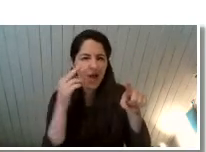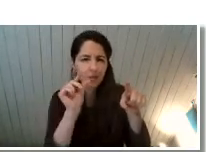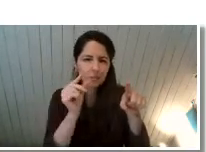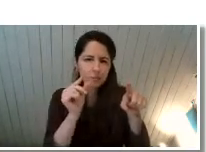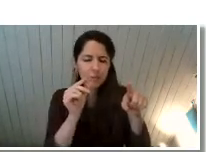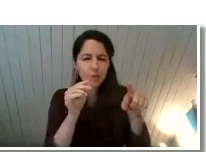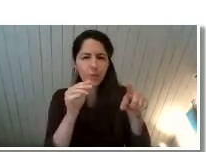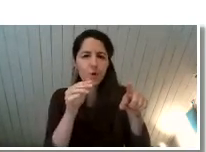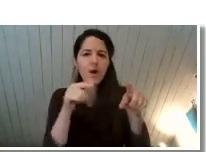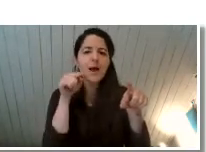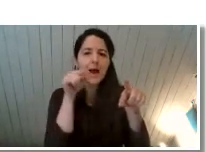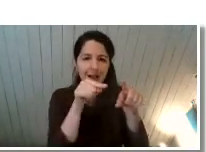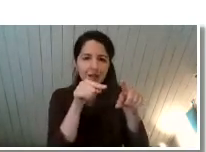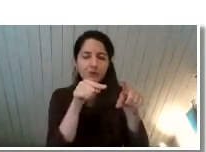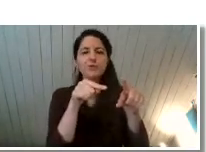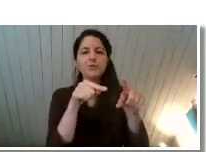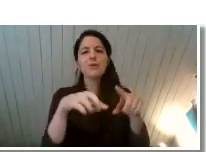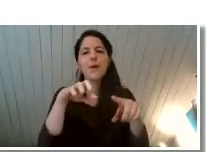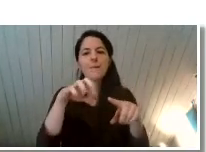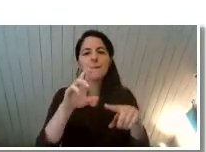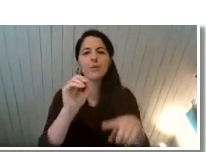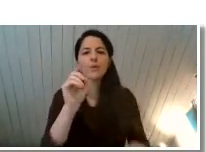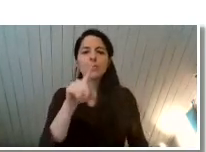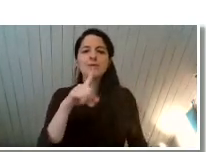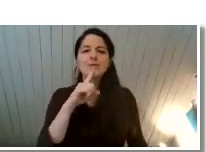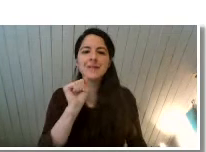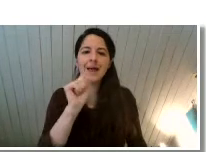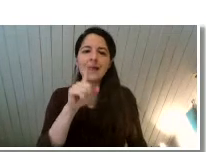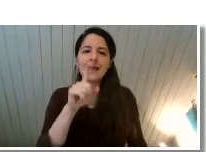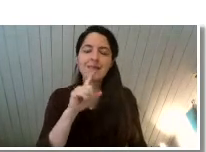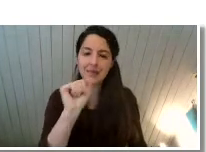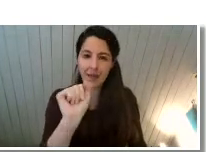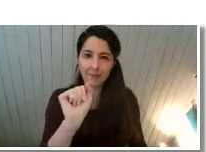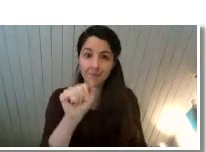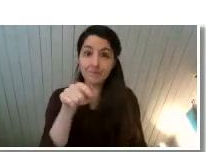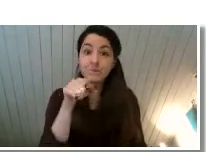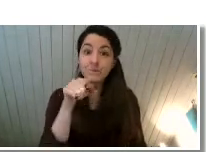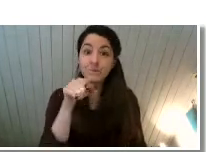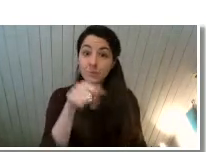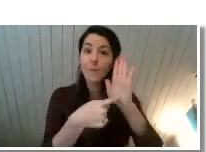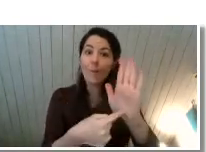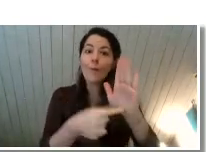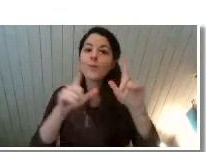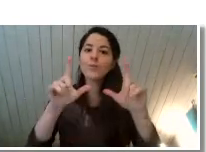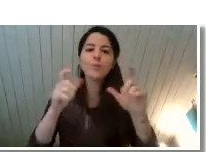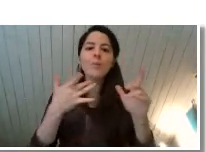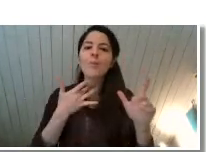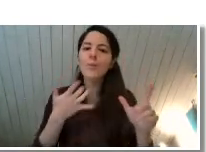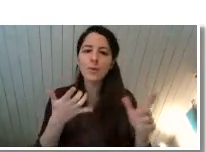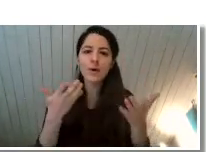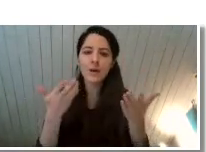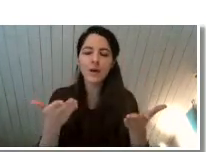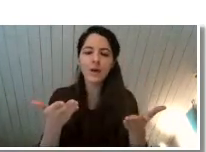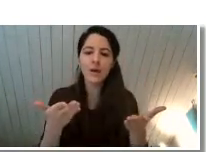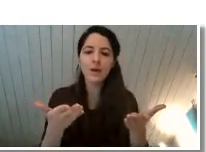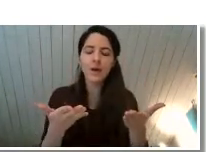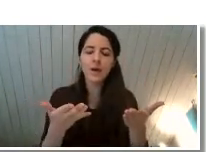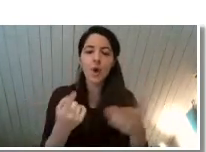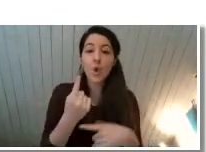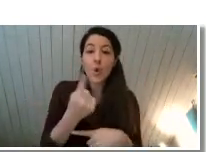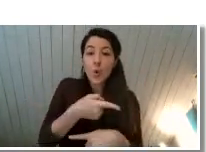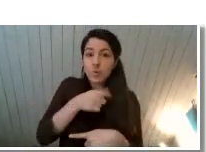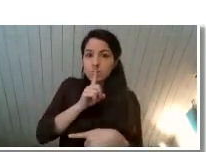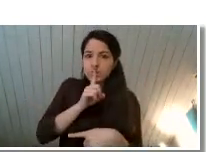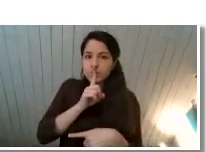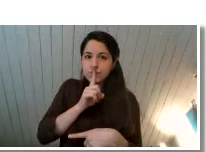es la próstata. Pongo esta imagen precisamente porque uno de los tabúes que hay alrededor